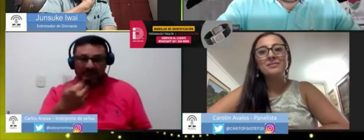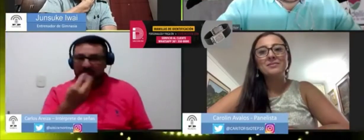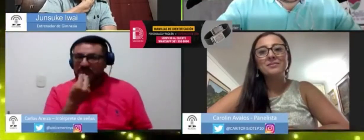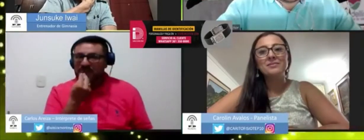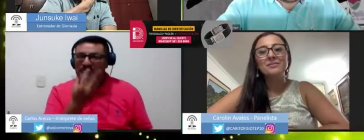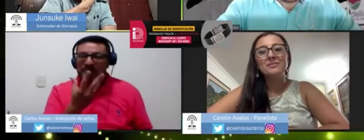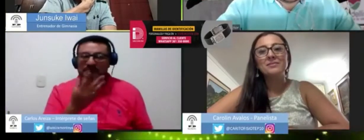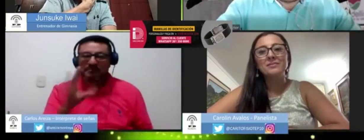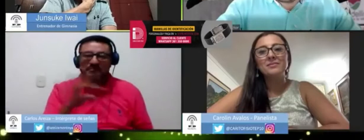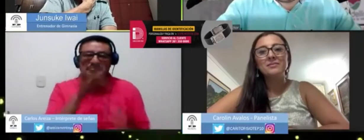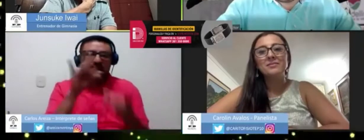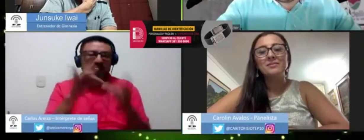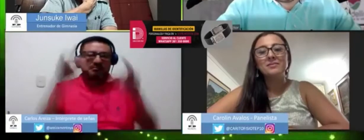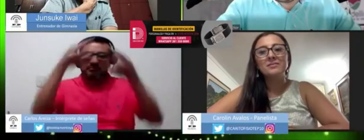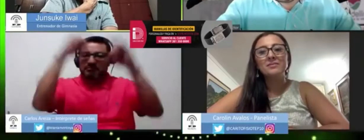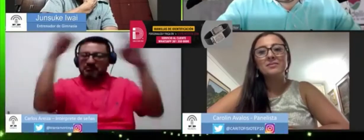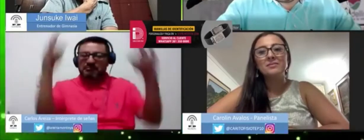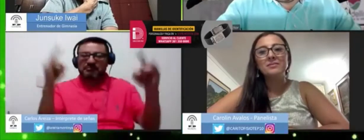Normalmente,